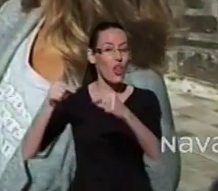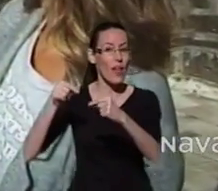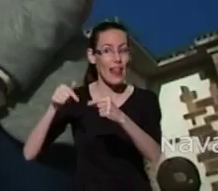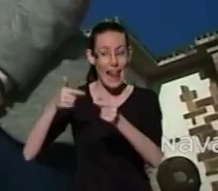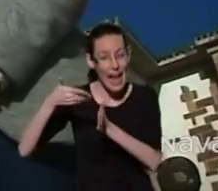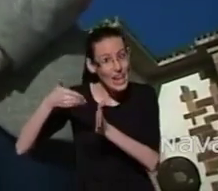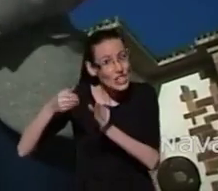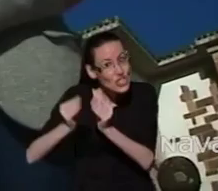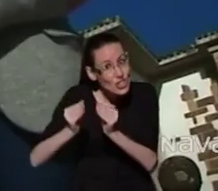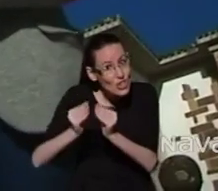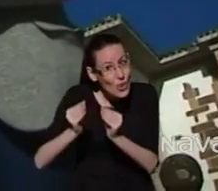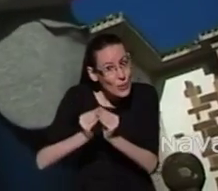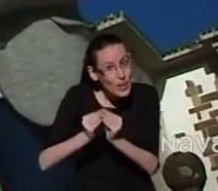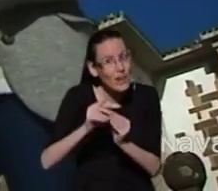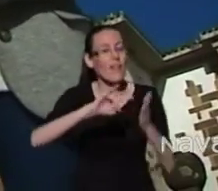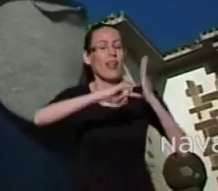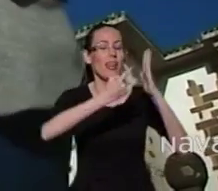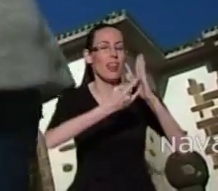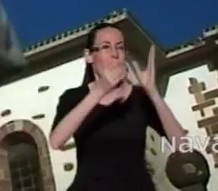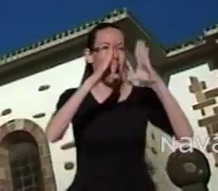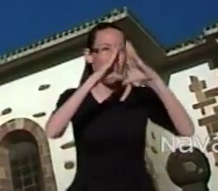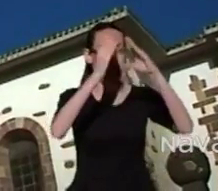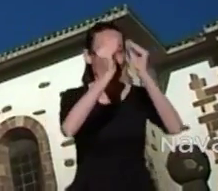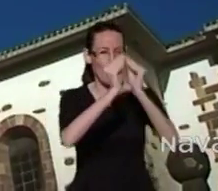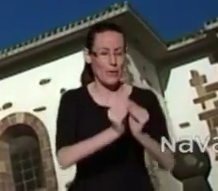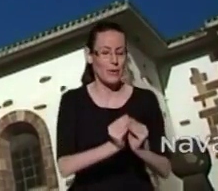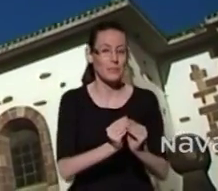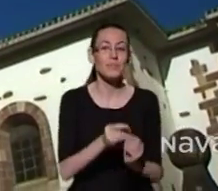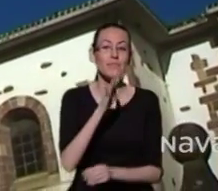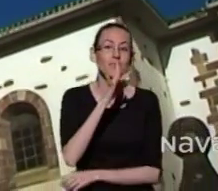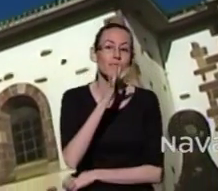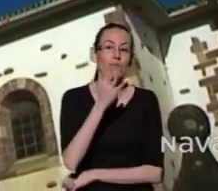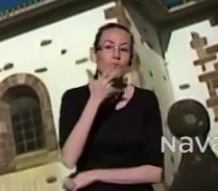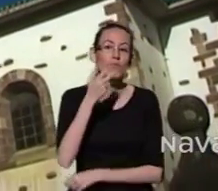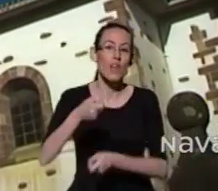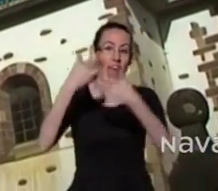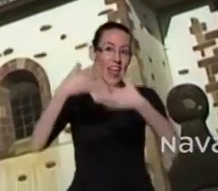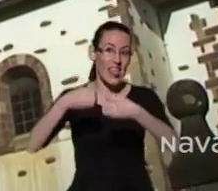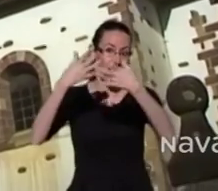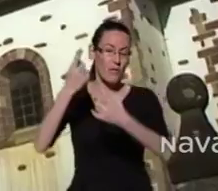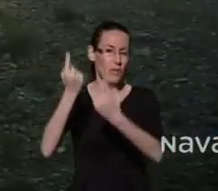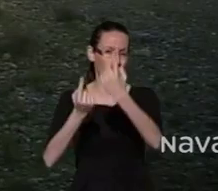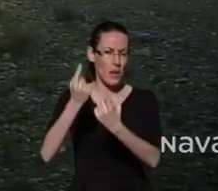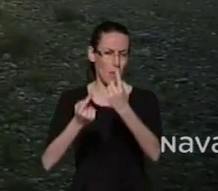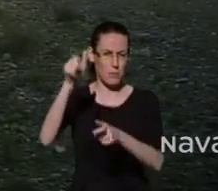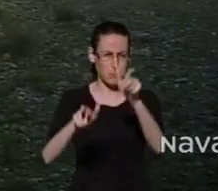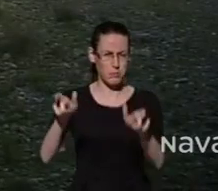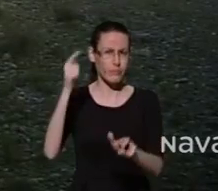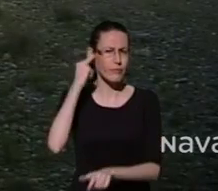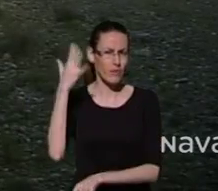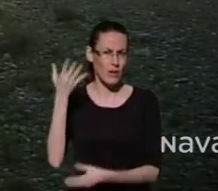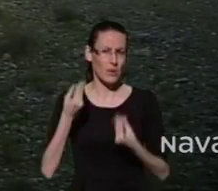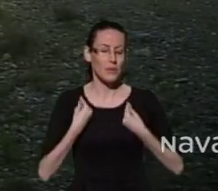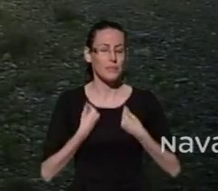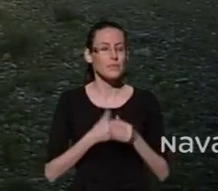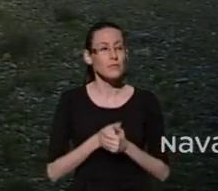y pico, se amplió. Vamos a conocer algunas edificaciones donde han vivido personajes ilustres. Vale. ¿Cómo se llama este palacio?